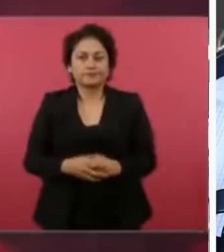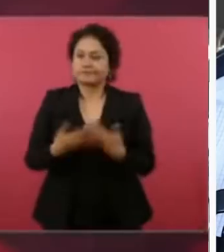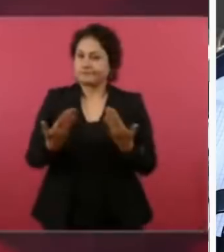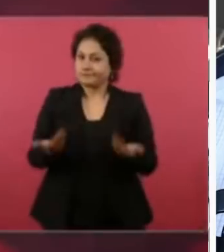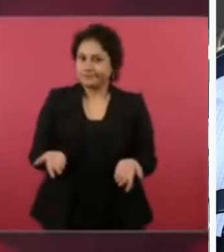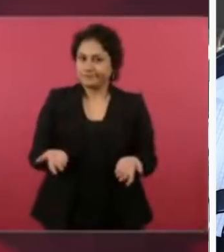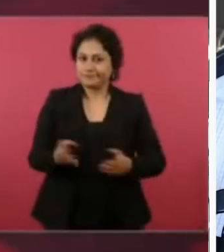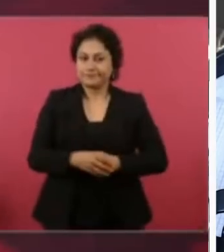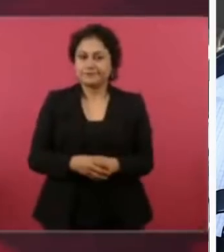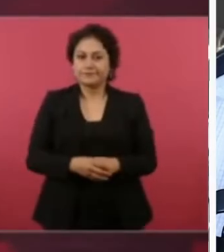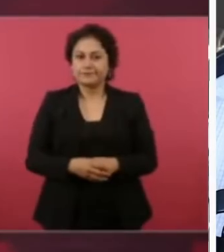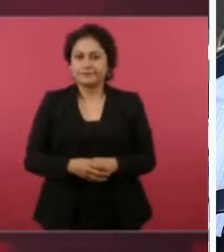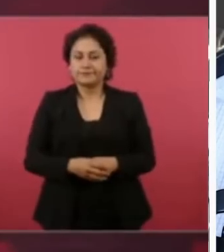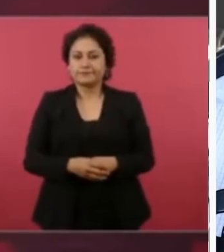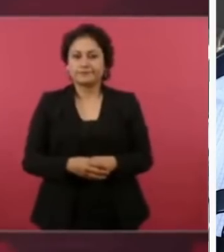Entonces,